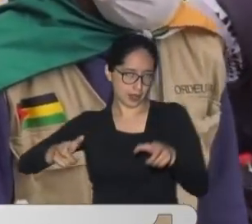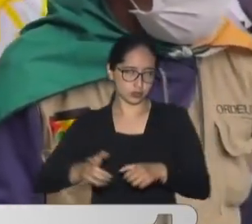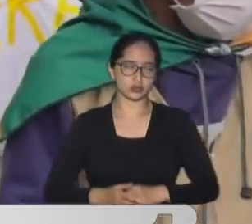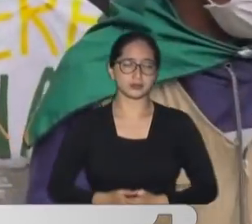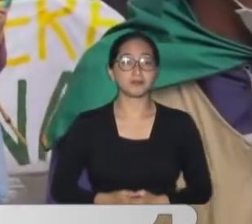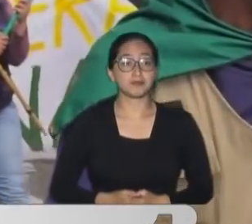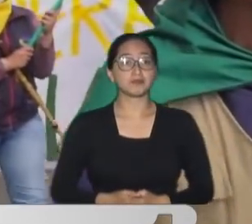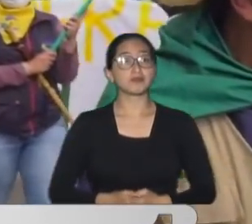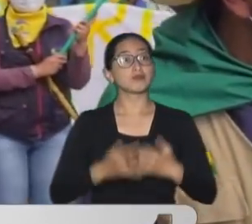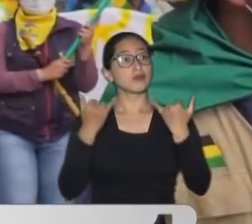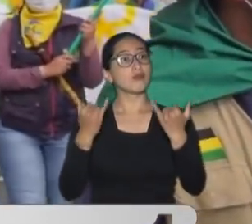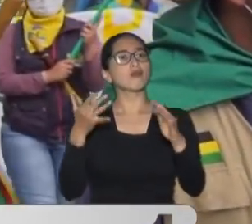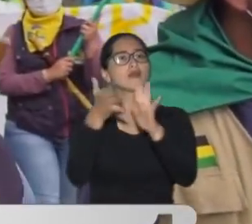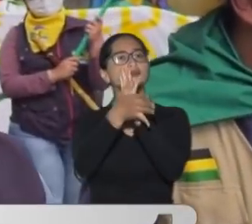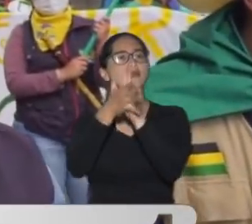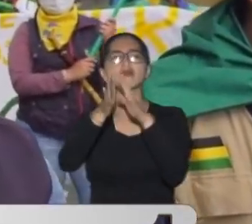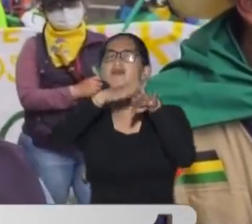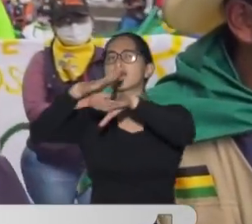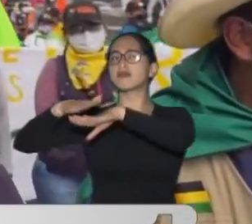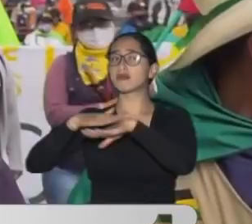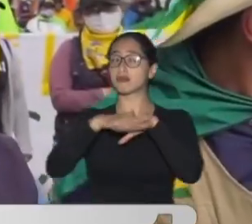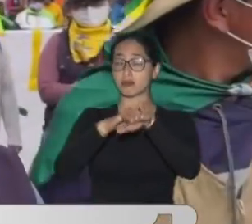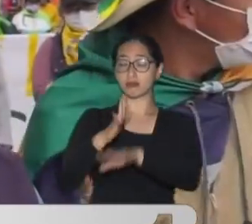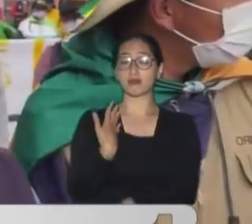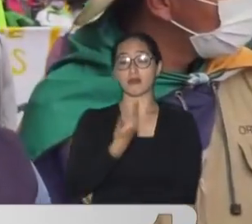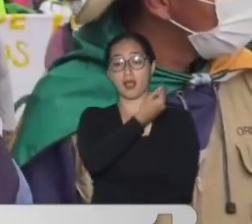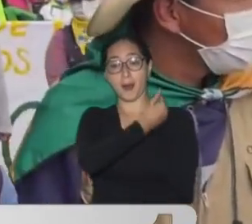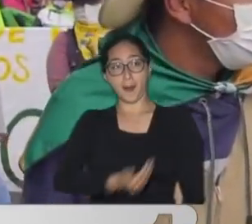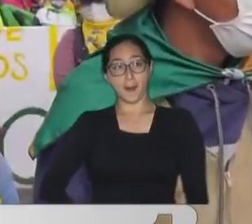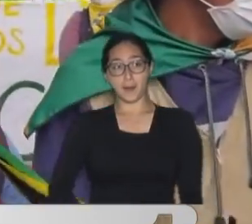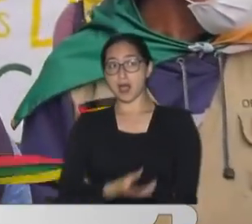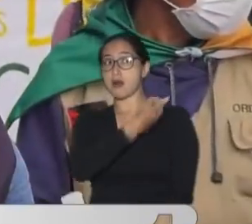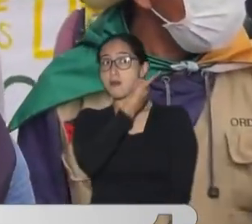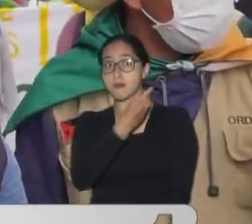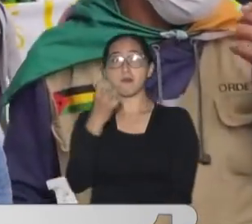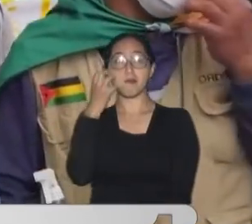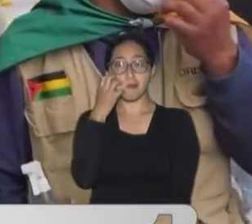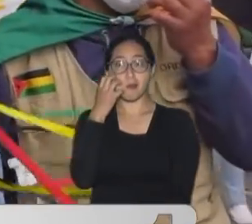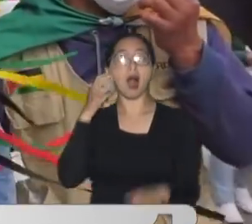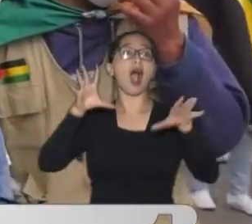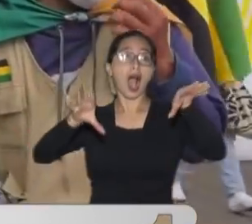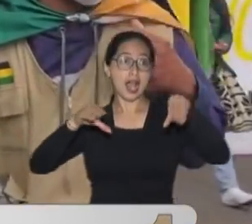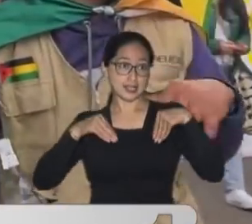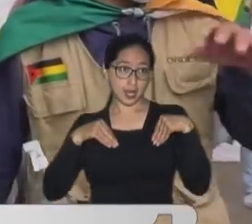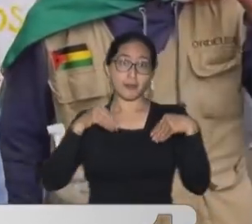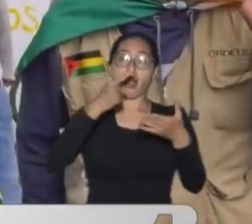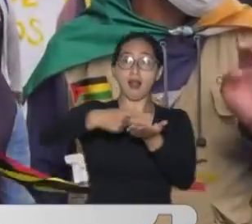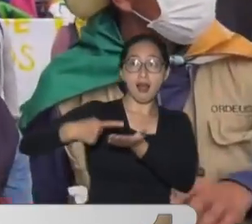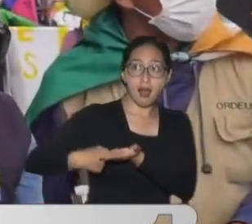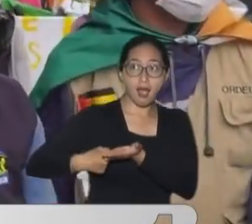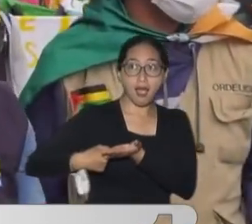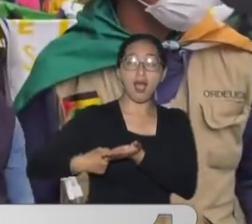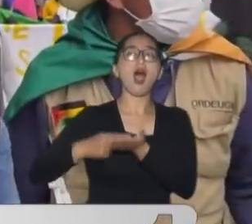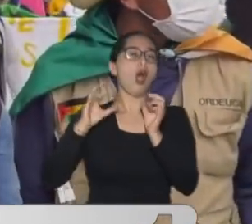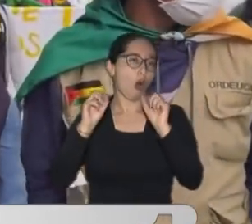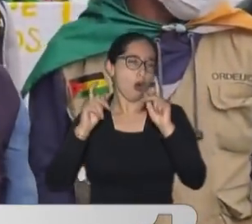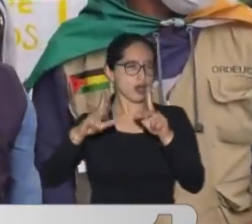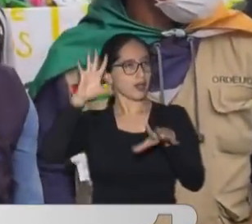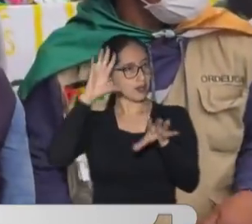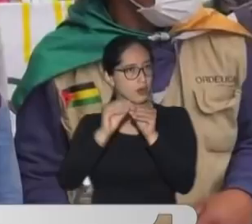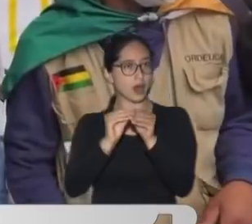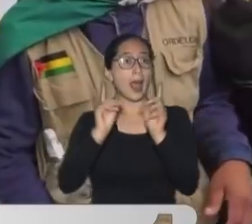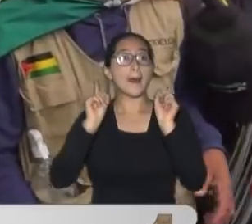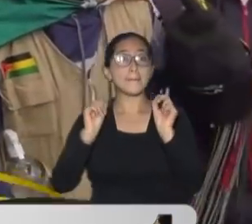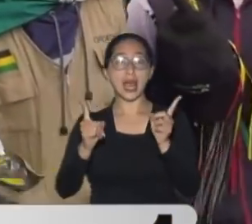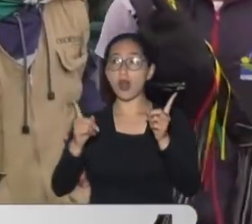CRIC, Hermes Pete, ha dicho que si el presidente Iván Duque los quiere recibir, ellos se reunirán, pero que si no los recibe, no hay ningún